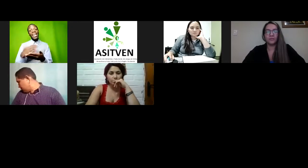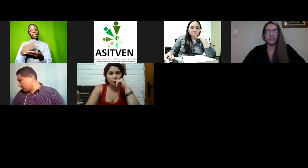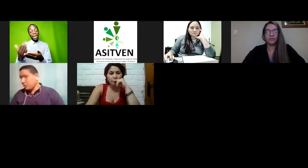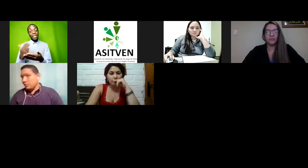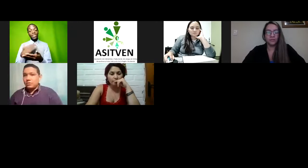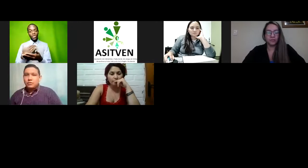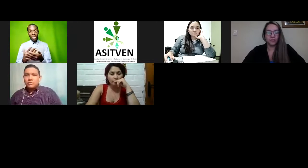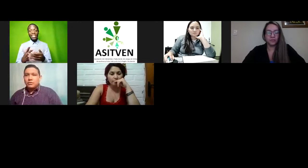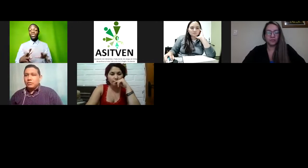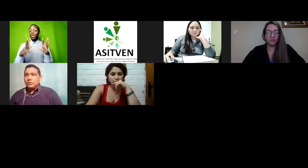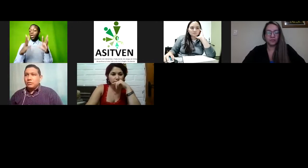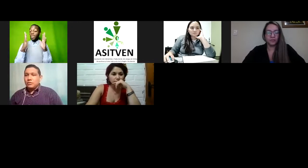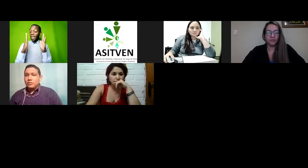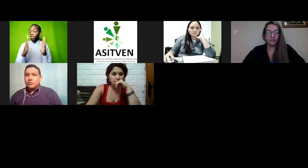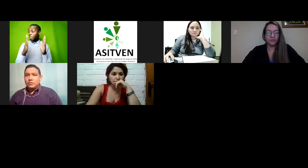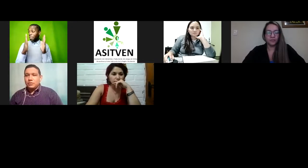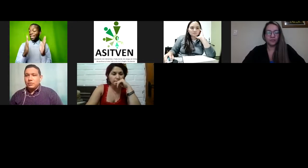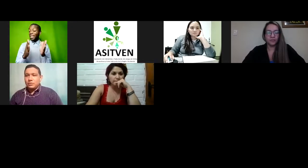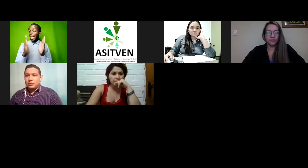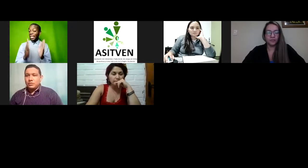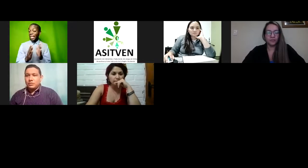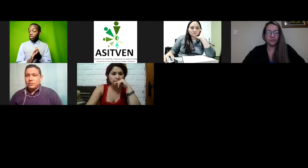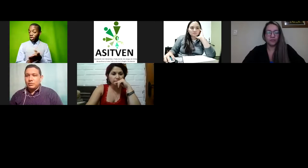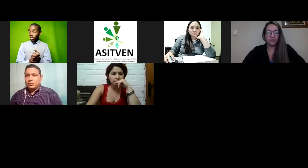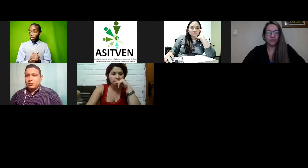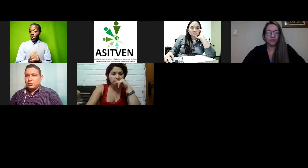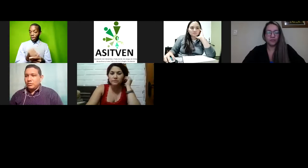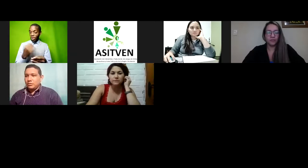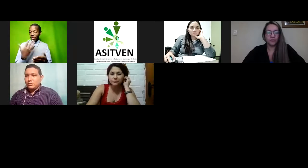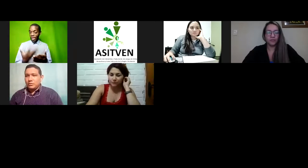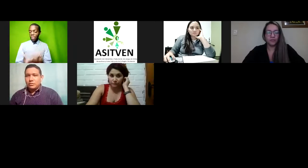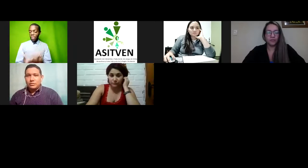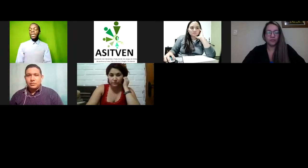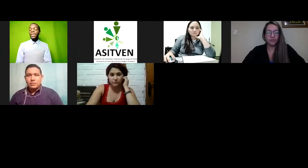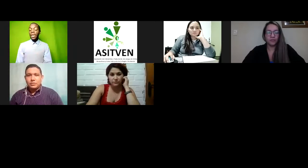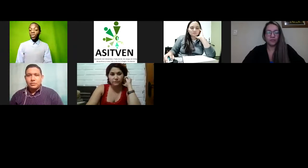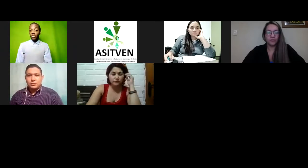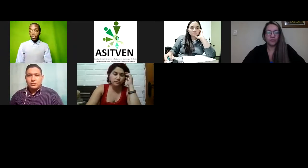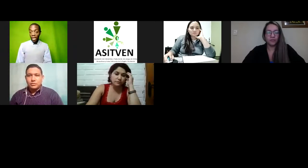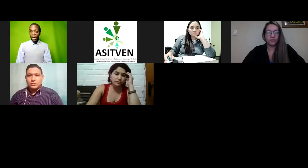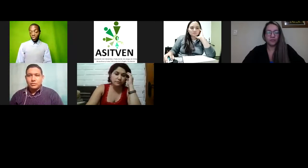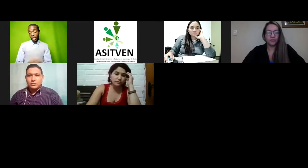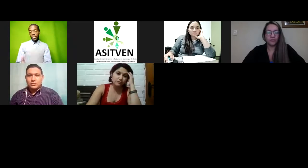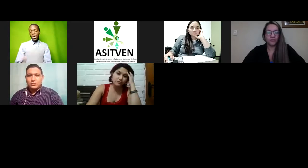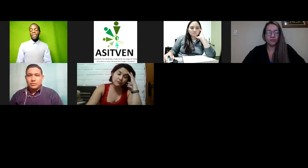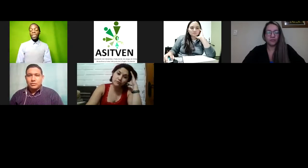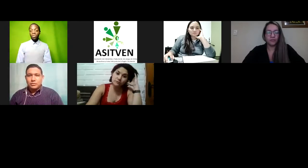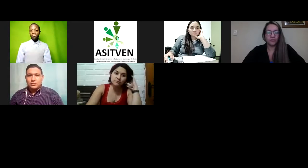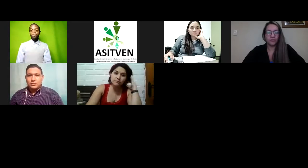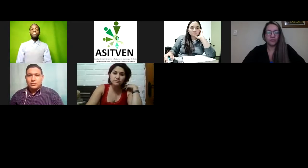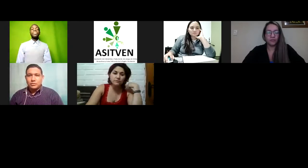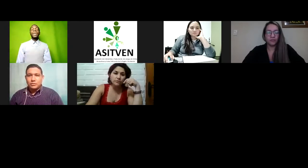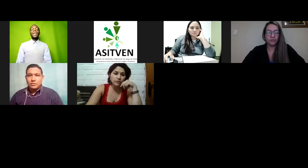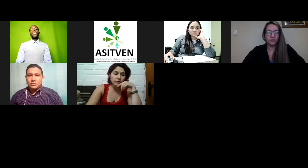esas repeticiones que usted lo va a hacer o va a prestar bastante atención cuando esté viendo estos videos o este